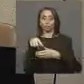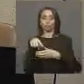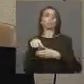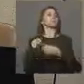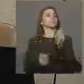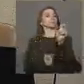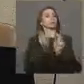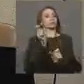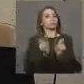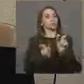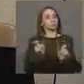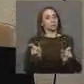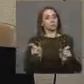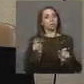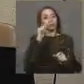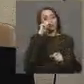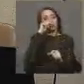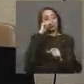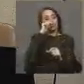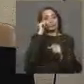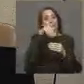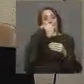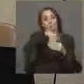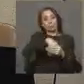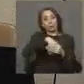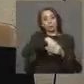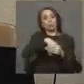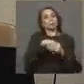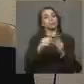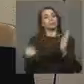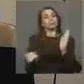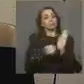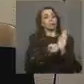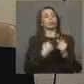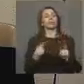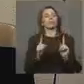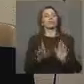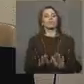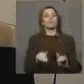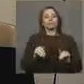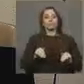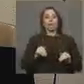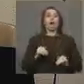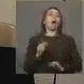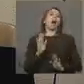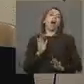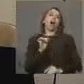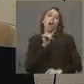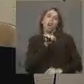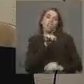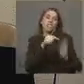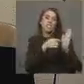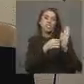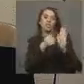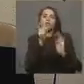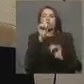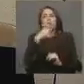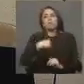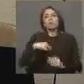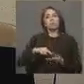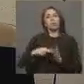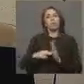quienes han votado en contra o se han abstenido porque no era problema de ellos. Yo quiero decir